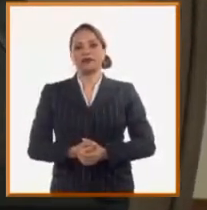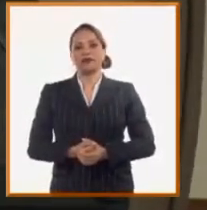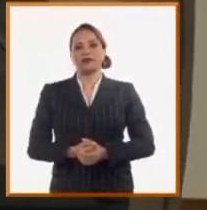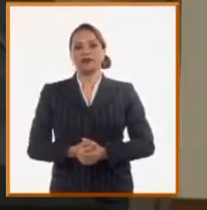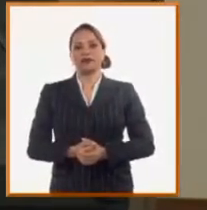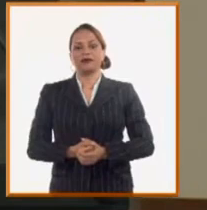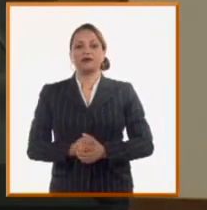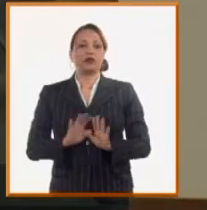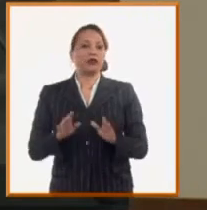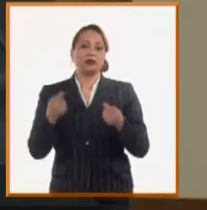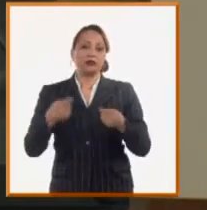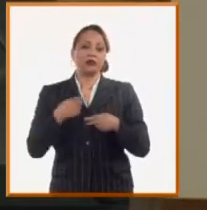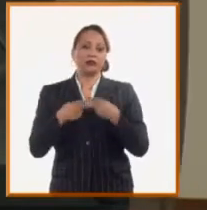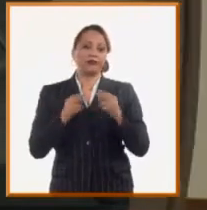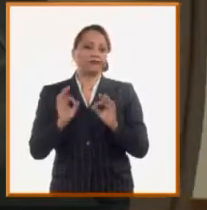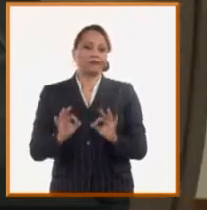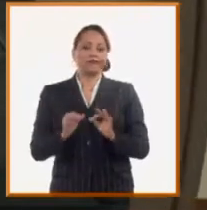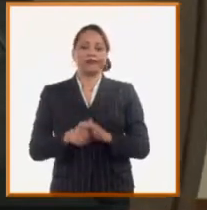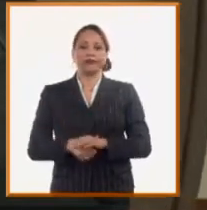Y eso es lo que tenemos que hacer.